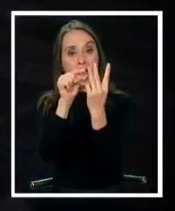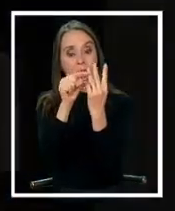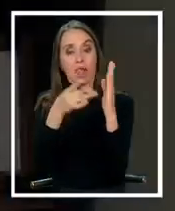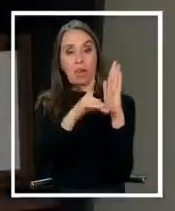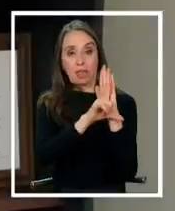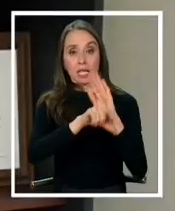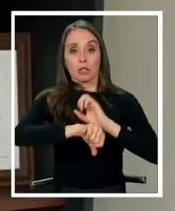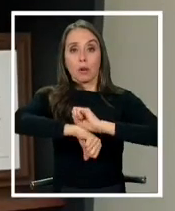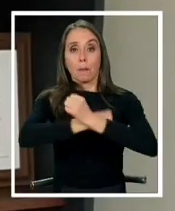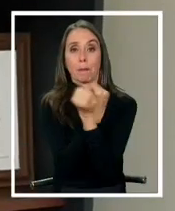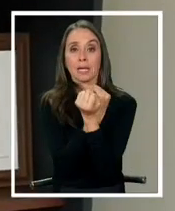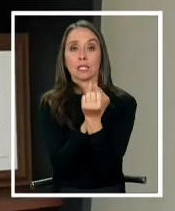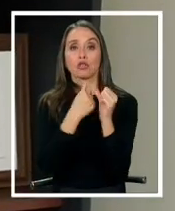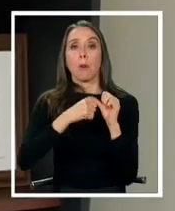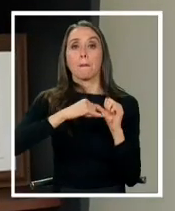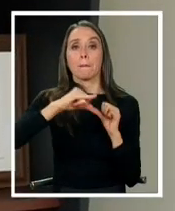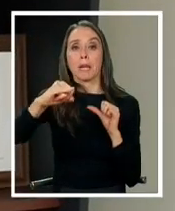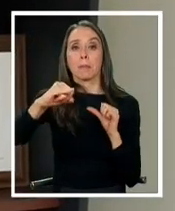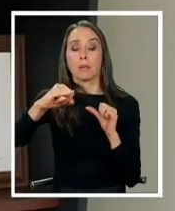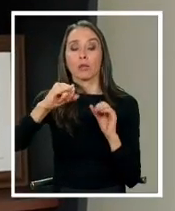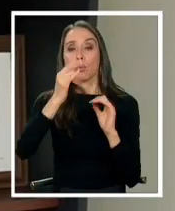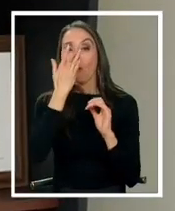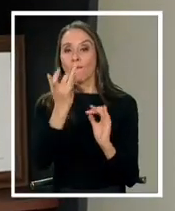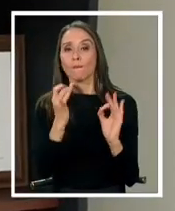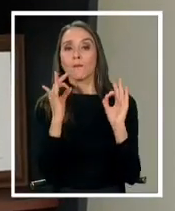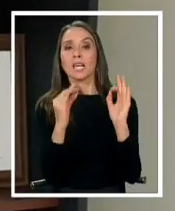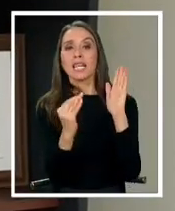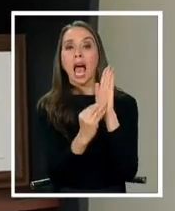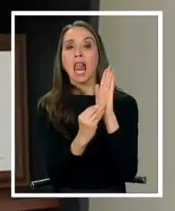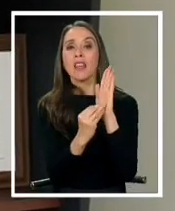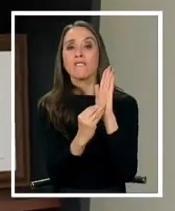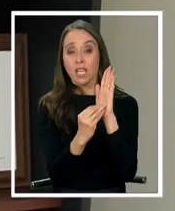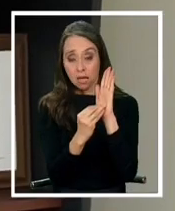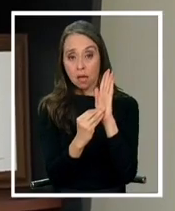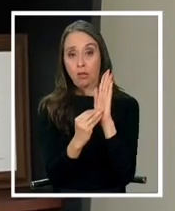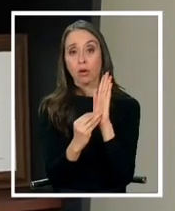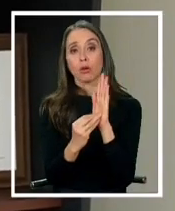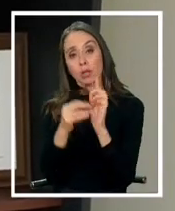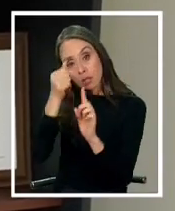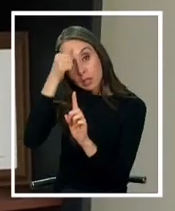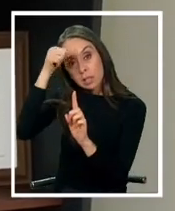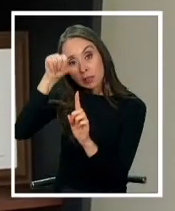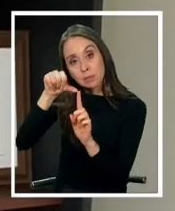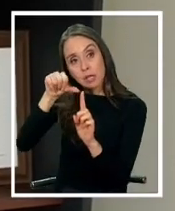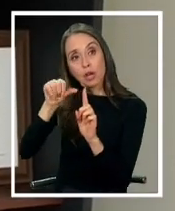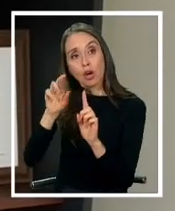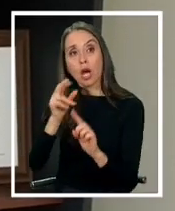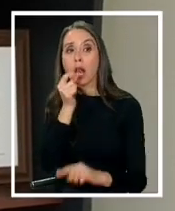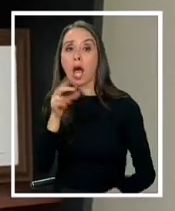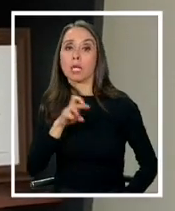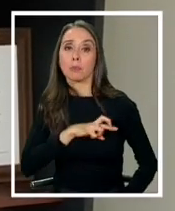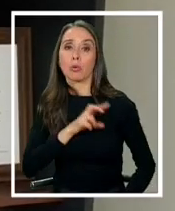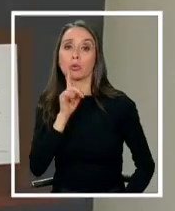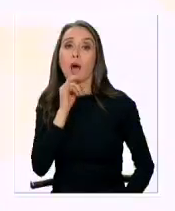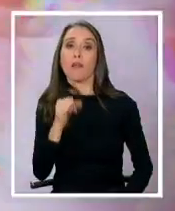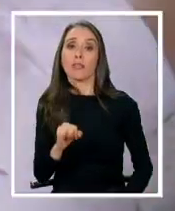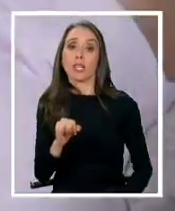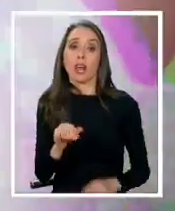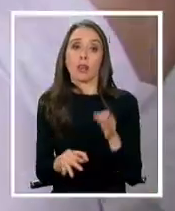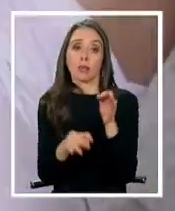pena de presidio perpetuo calificado, pena que esperamos se imponga al imputado al final de este